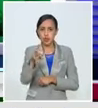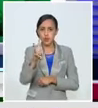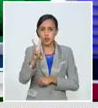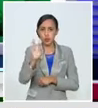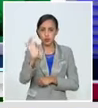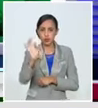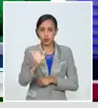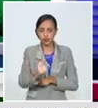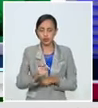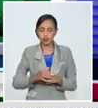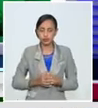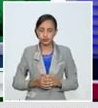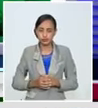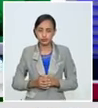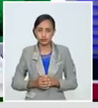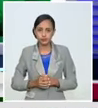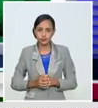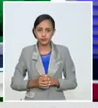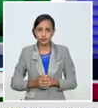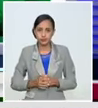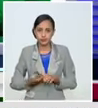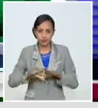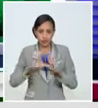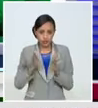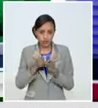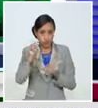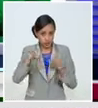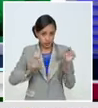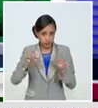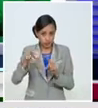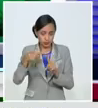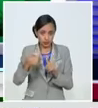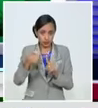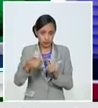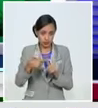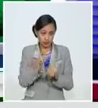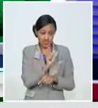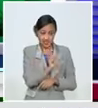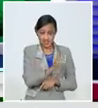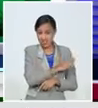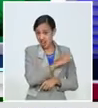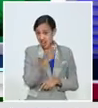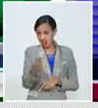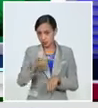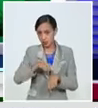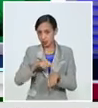17,2% de los casos diagnosticados desde esa fecha, 1 de noviembre.